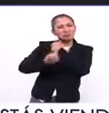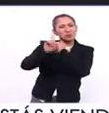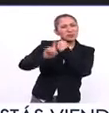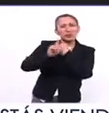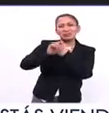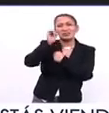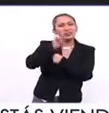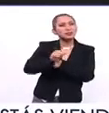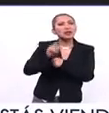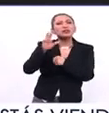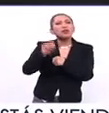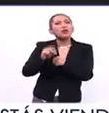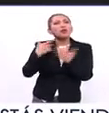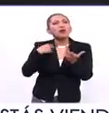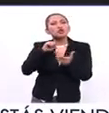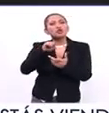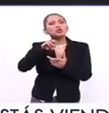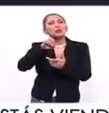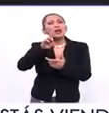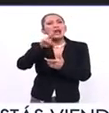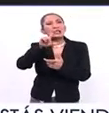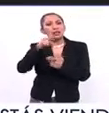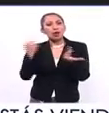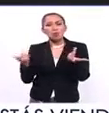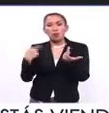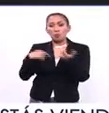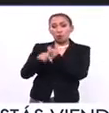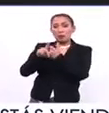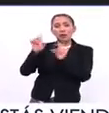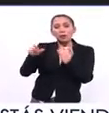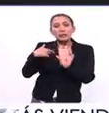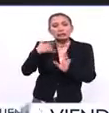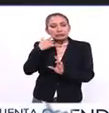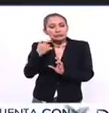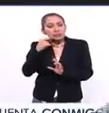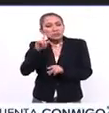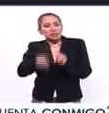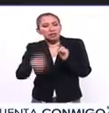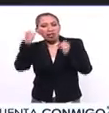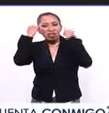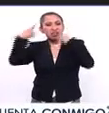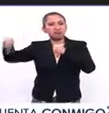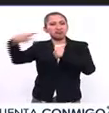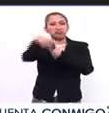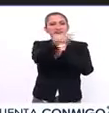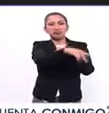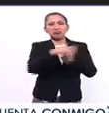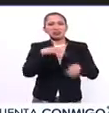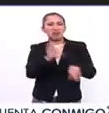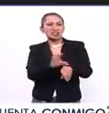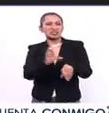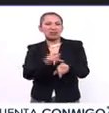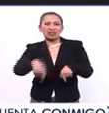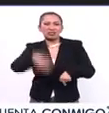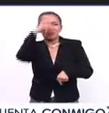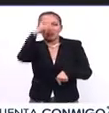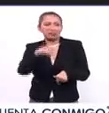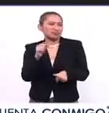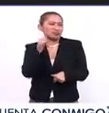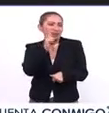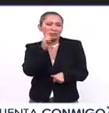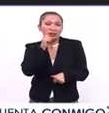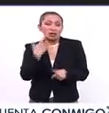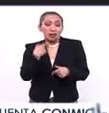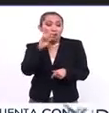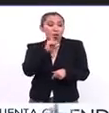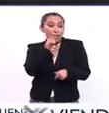sea, no que con los surrealistas fuera adverso, pero sí creo que tuvieron que luchar contra prejuicios naturales de la época. Machites, Totalmente. ¿no?